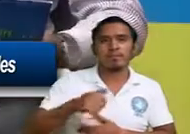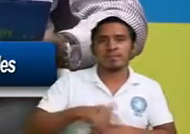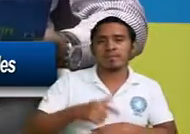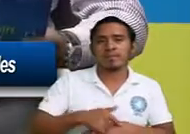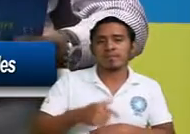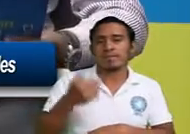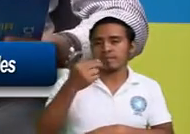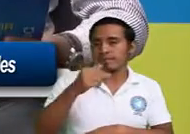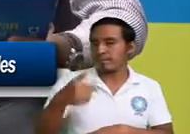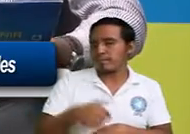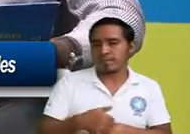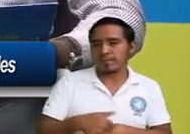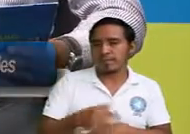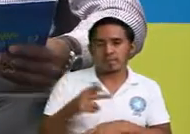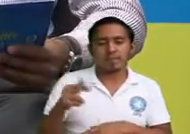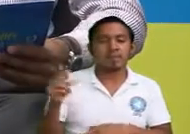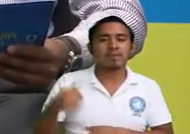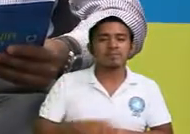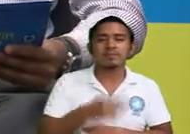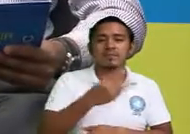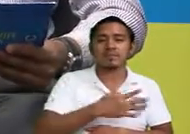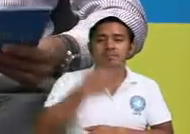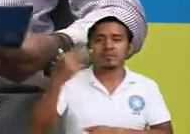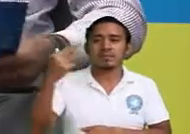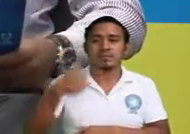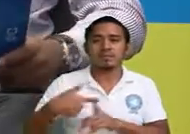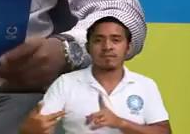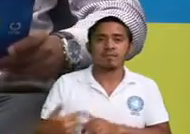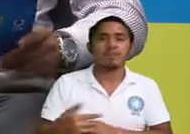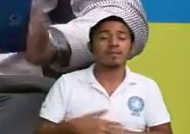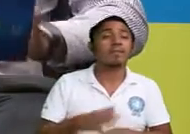a esta misma hora, 3 de la tarde a 3 y media,